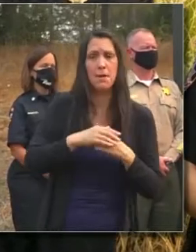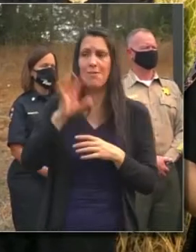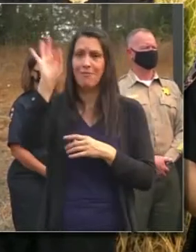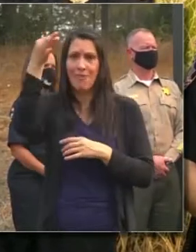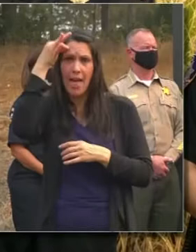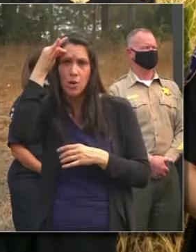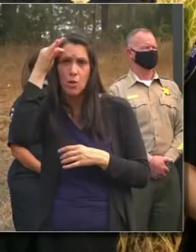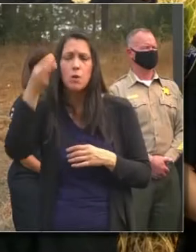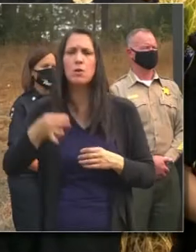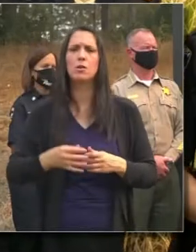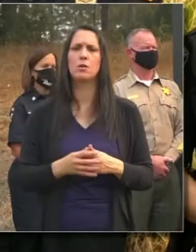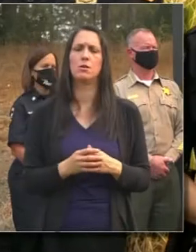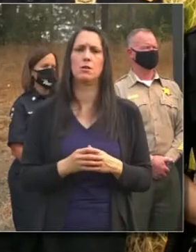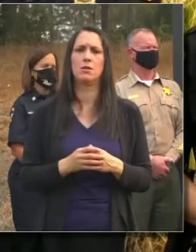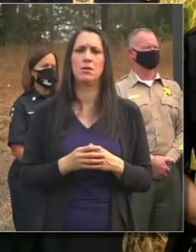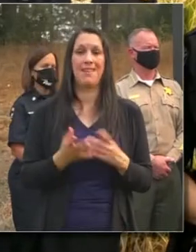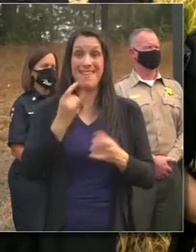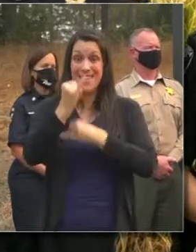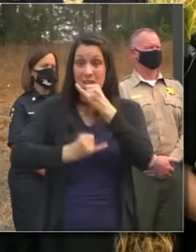federal